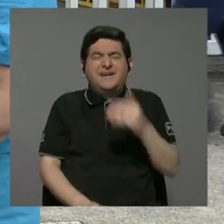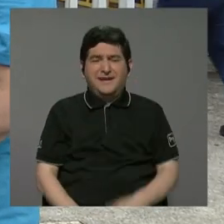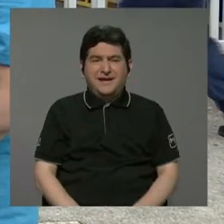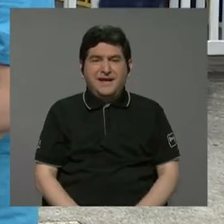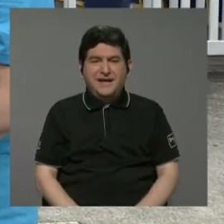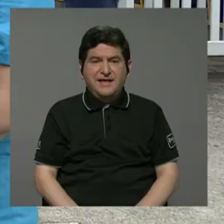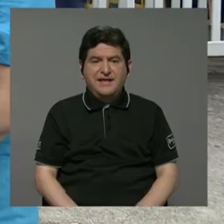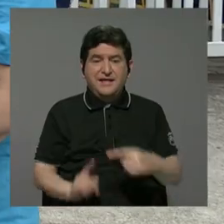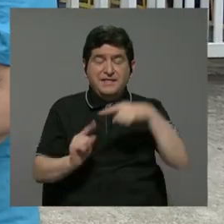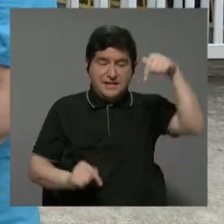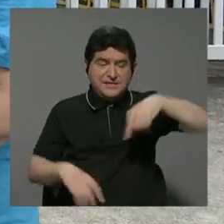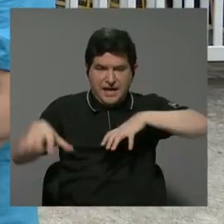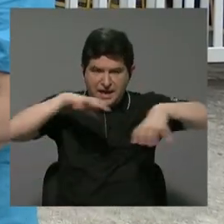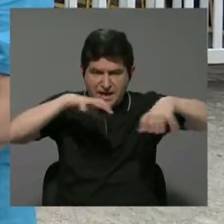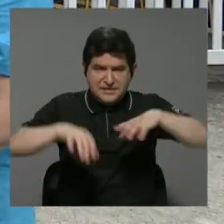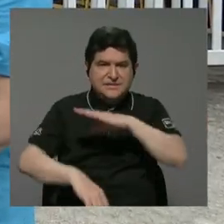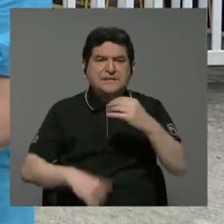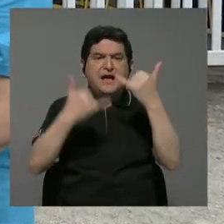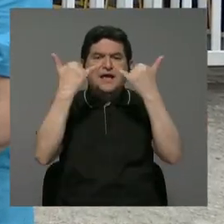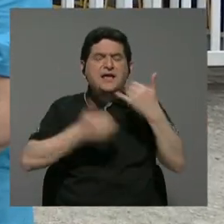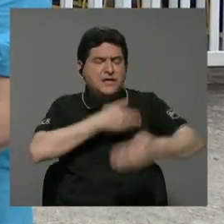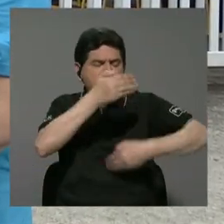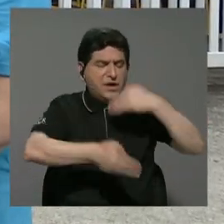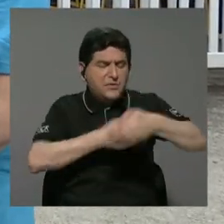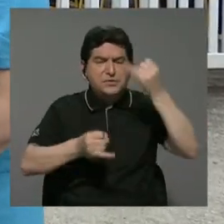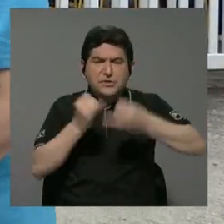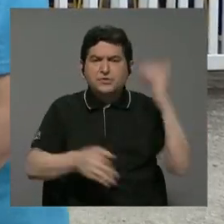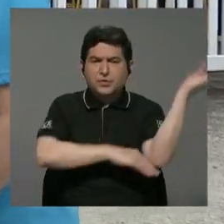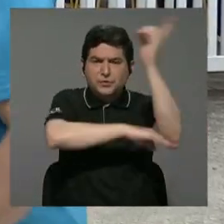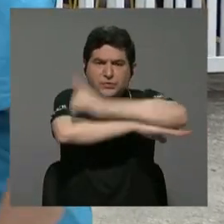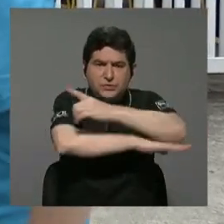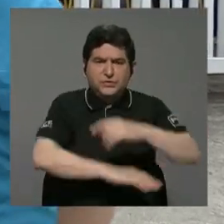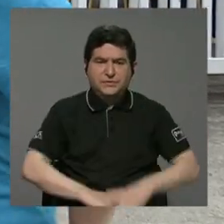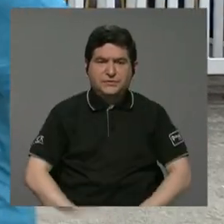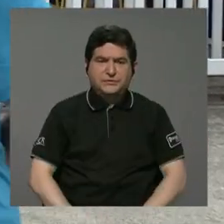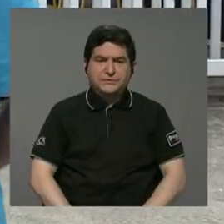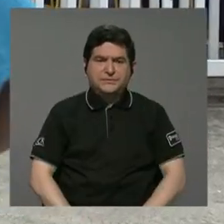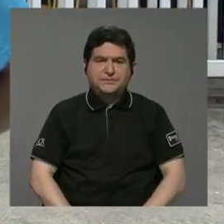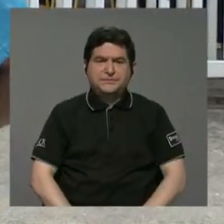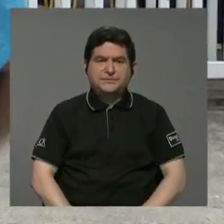de la manifestación de hoy y de lo que se ha venido gestando los últimos días?